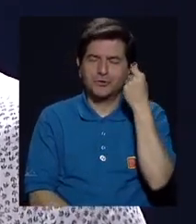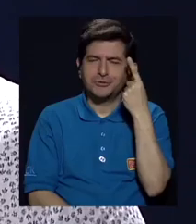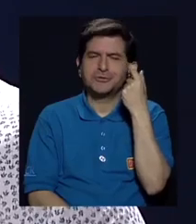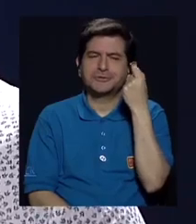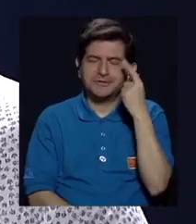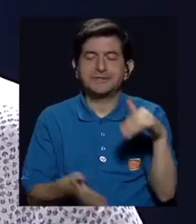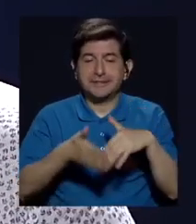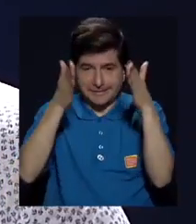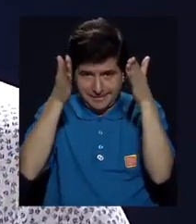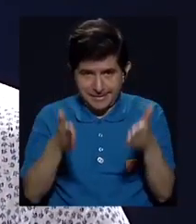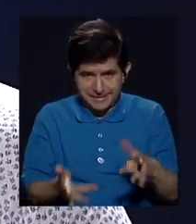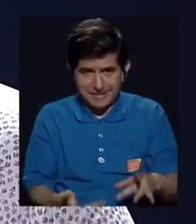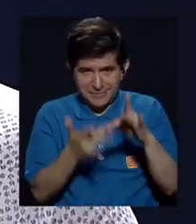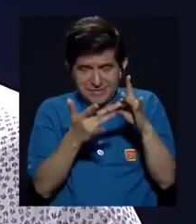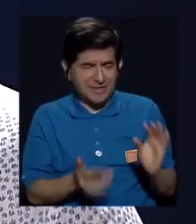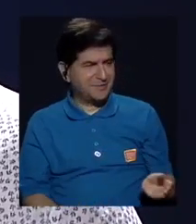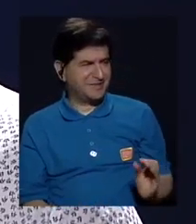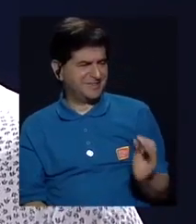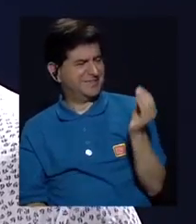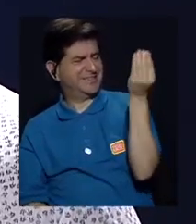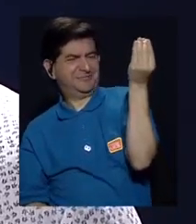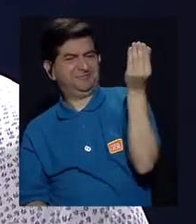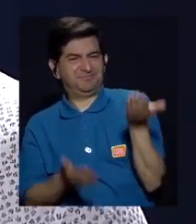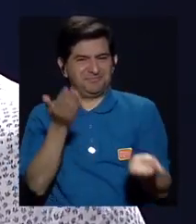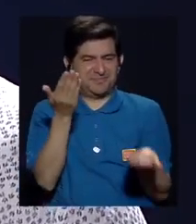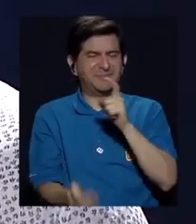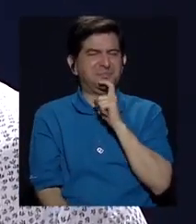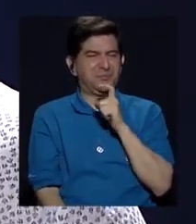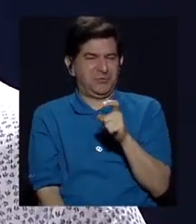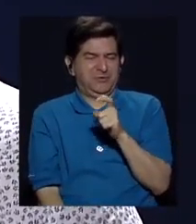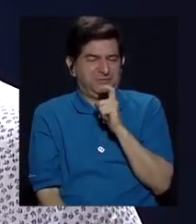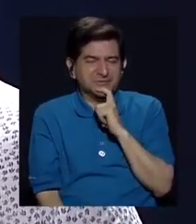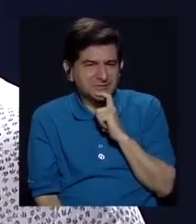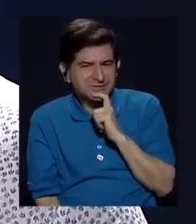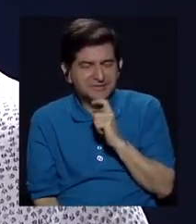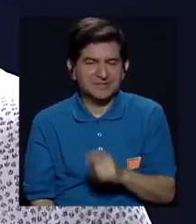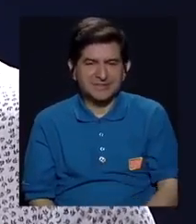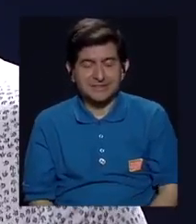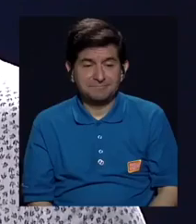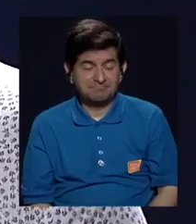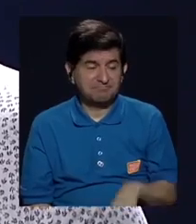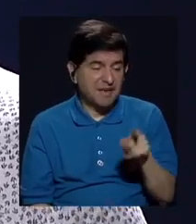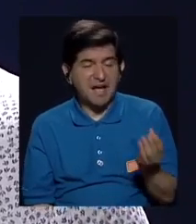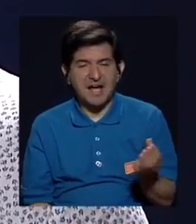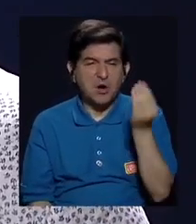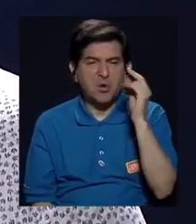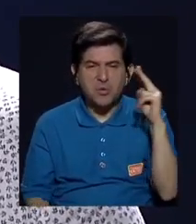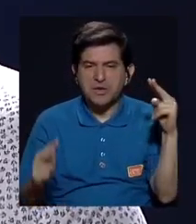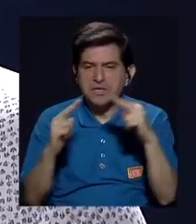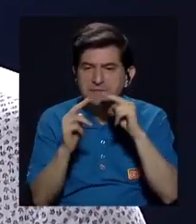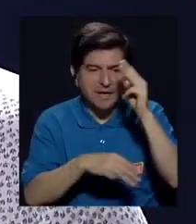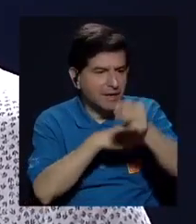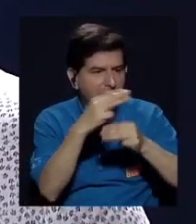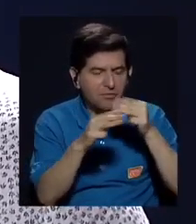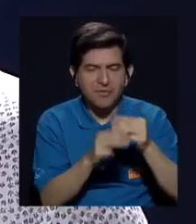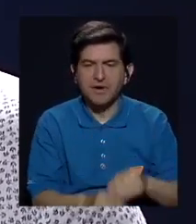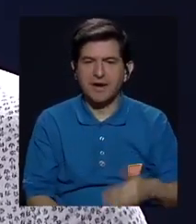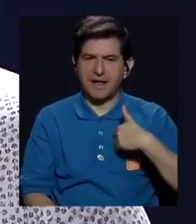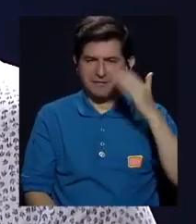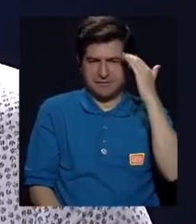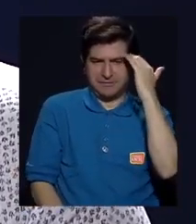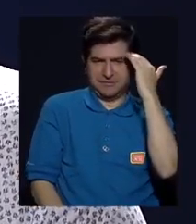hay estudiantes, sobre todo en la adolescencia, que es tan, tan difícil, ¿verdad? Uh-huh. Los muchachos empiezan a conocer su mundo, a formar su